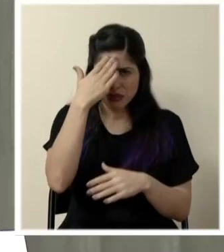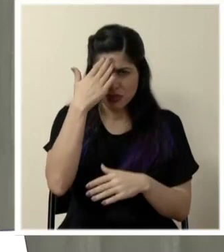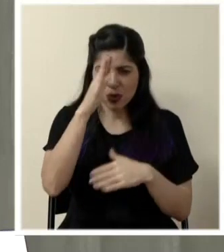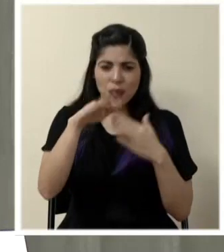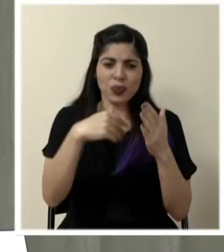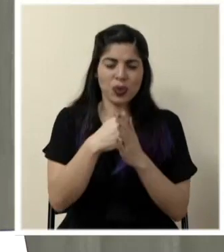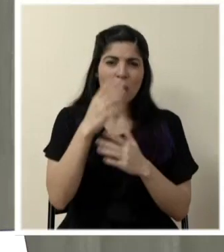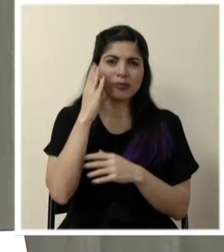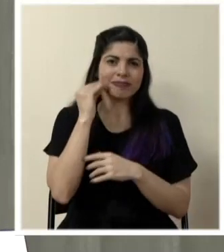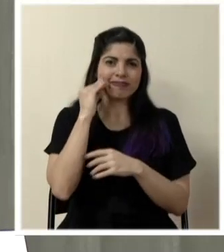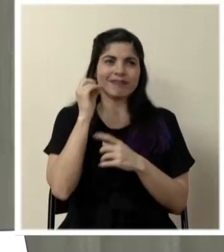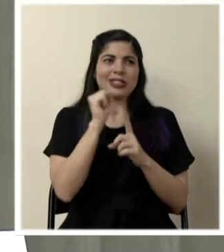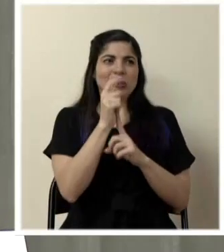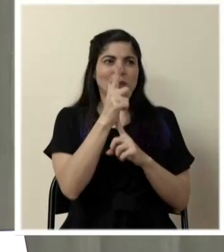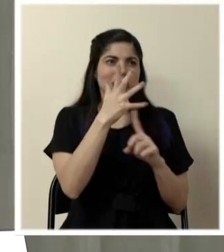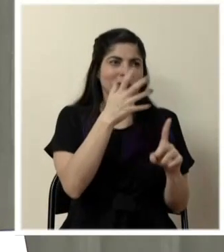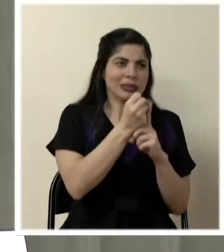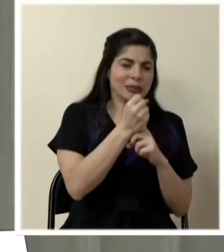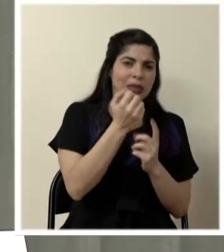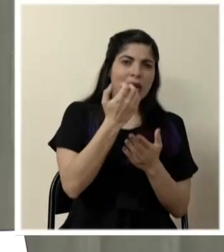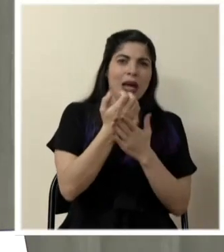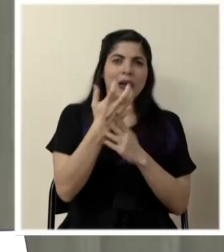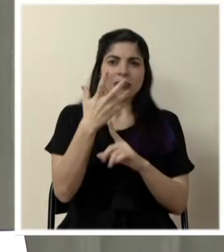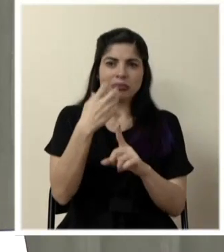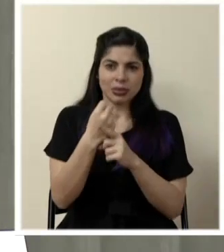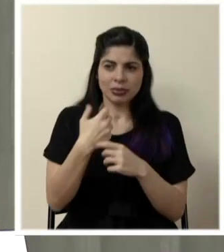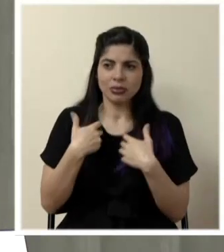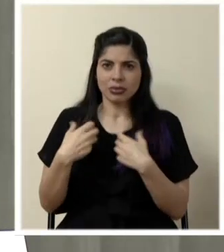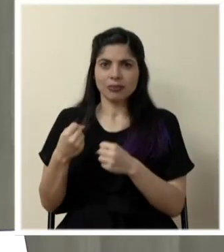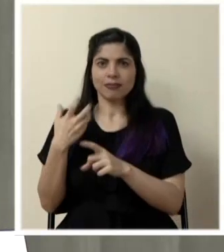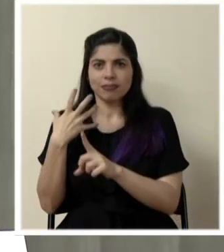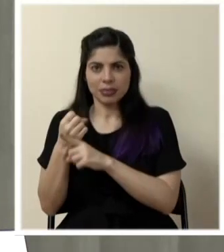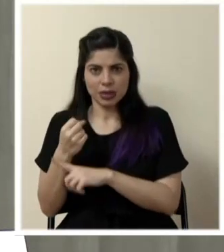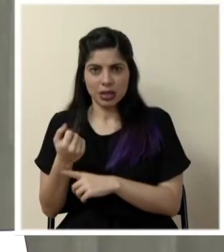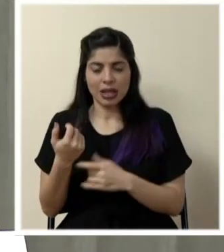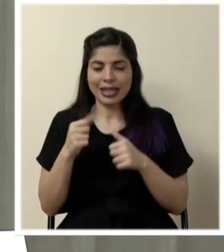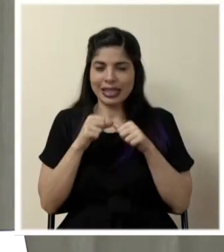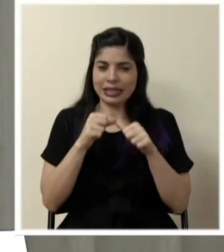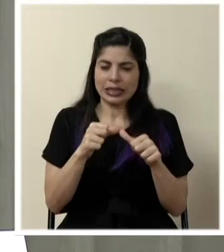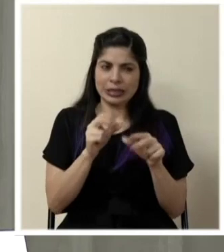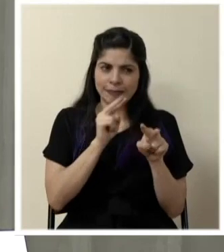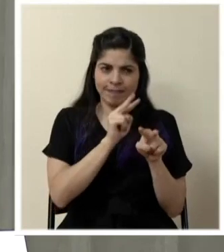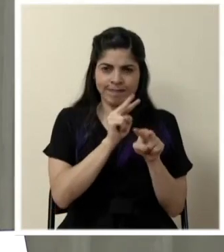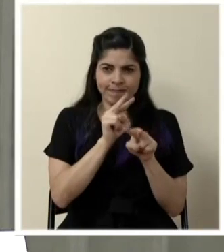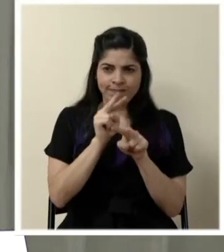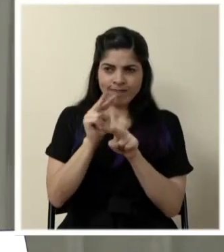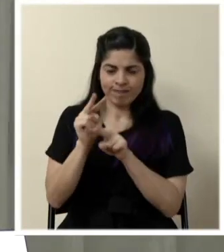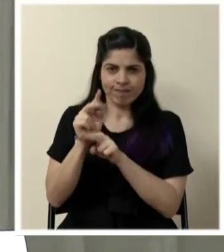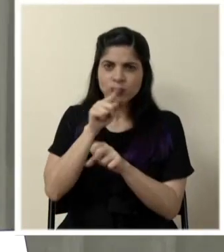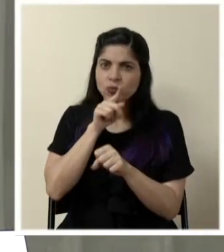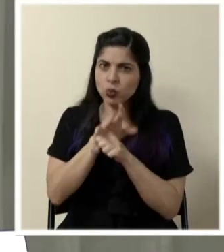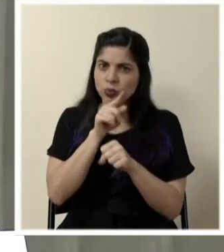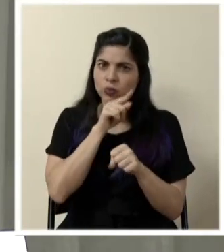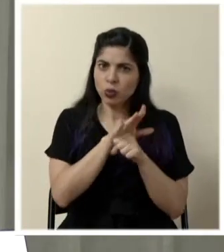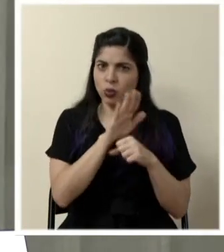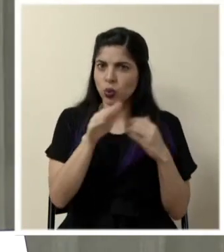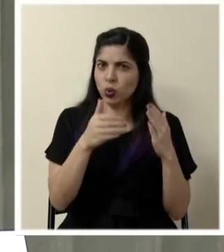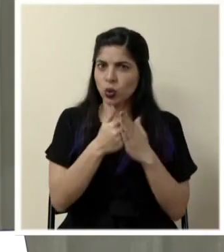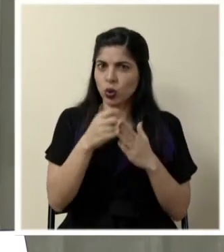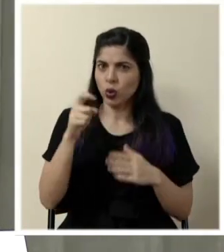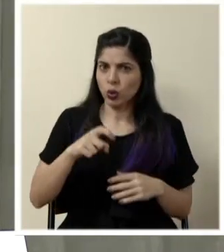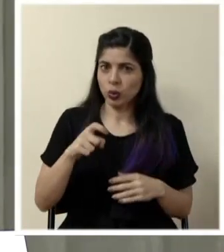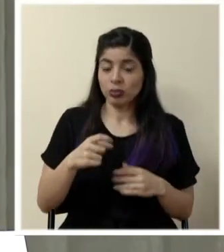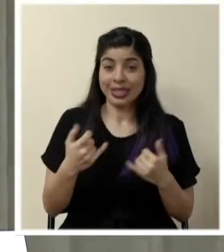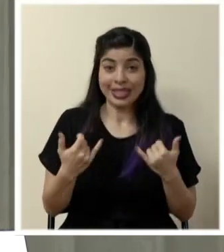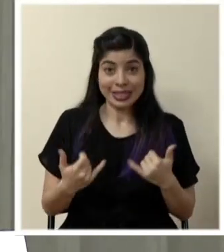viviendo las repercusiones sociales, económicas y de salud que esto tiene y tenemos que seguir vigilantes de cumplir con todas las condiciones. Yo quiero, en este